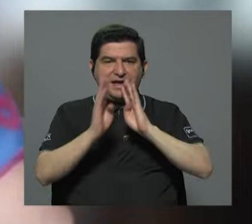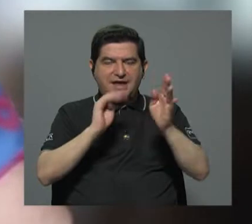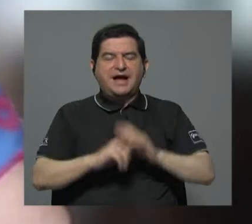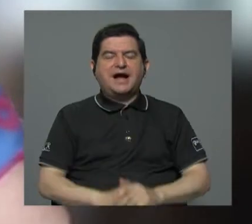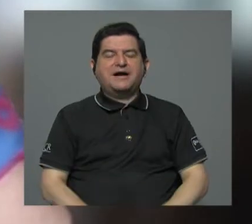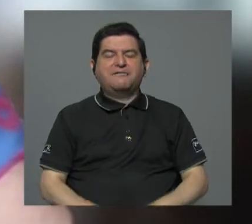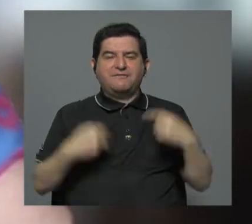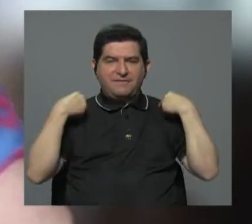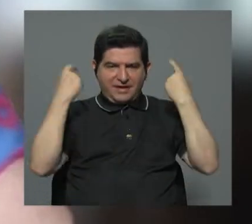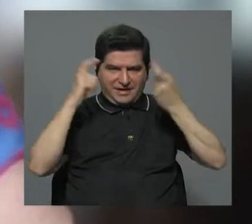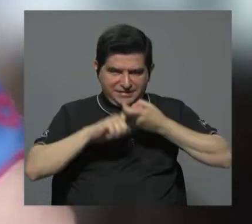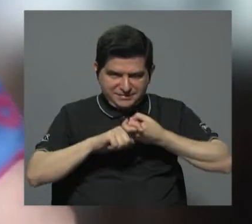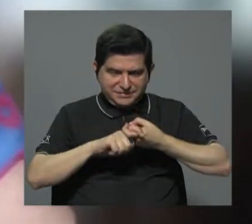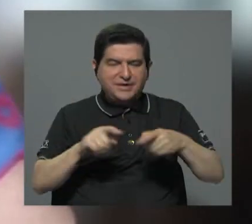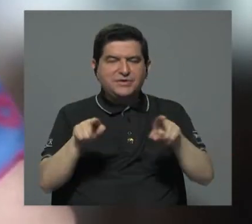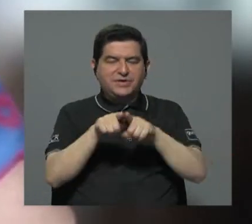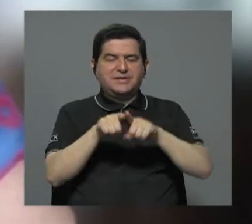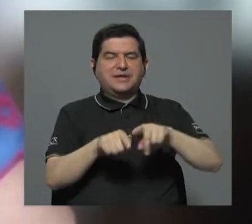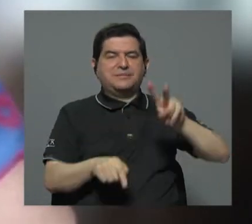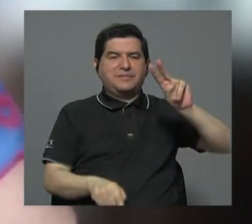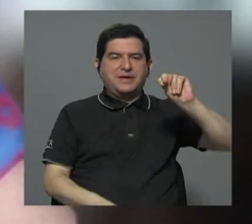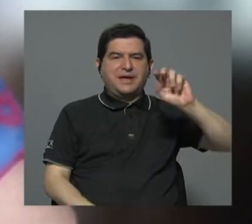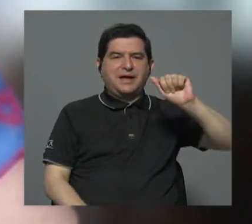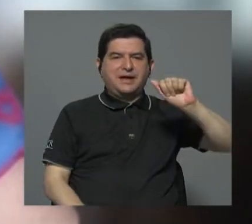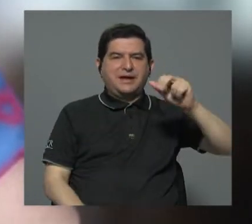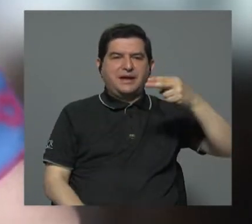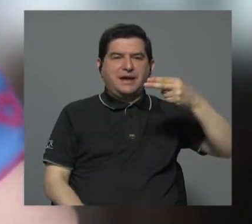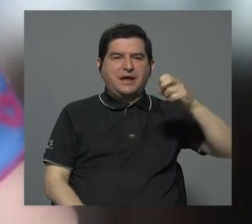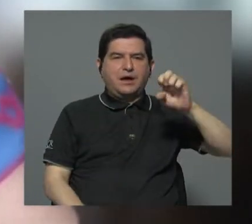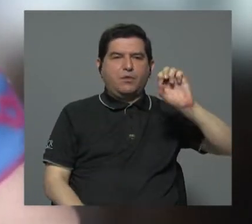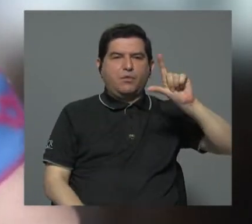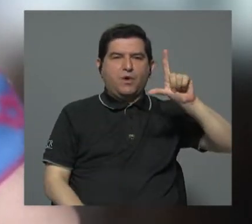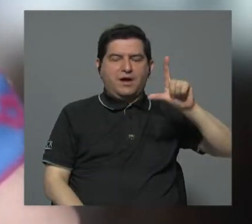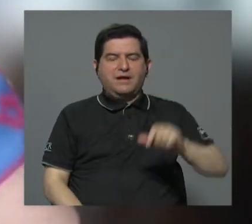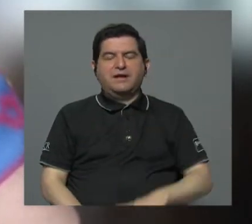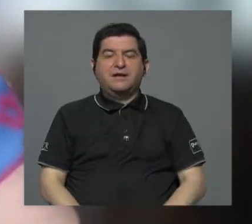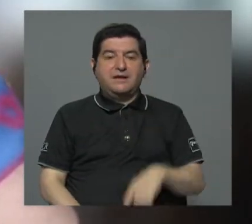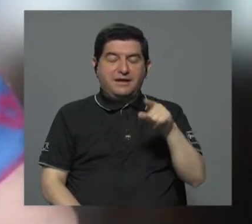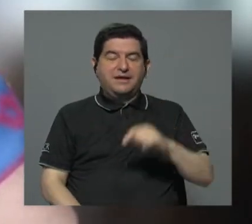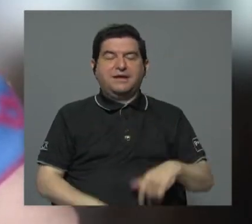es brillante y clara, lo van a constatar, es antropóloga y